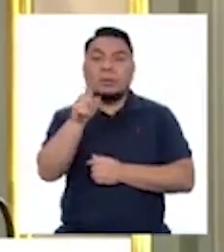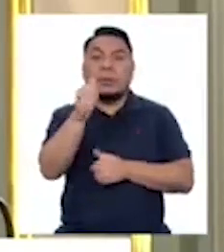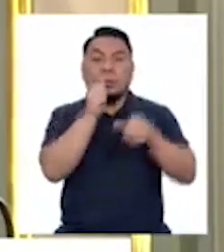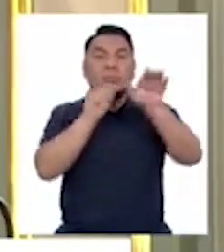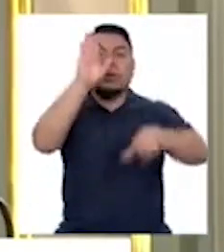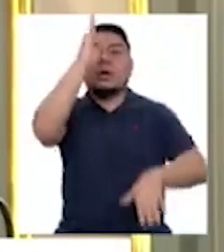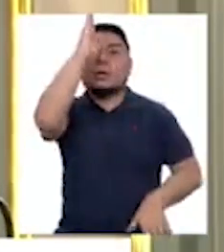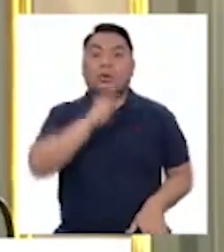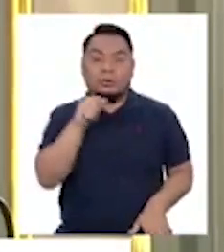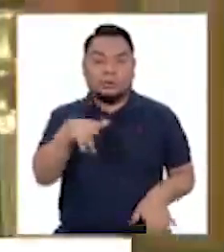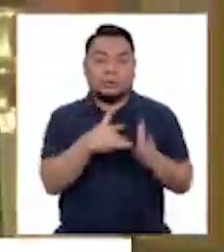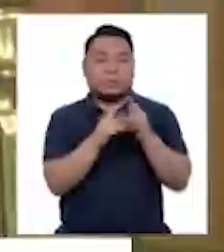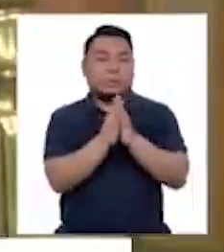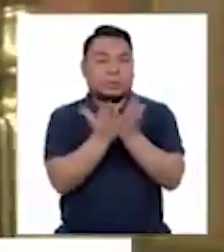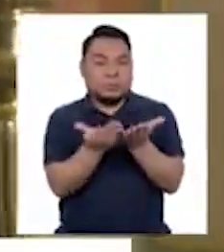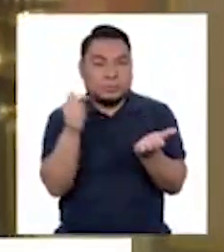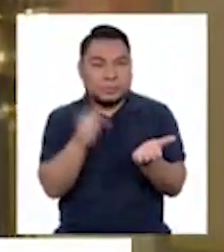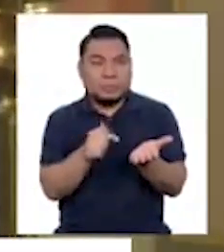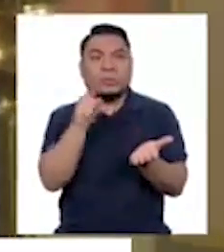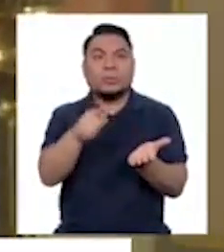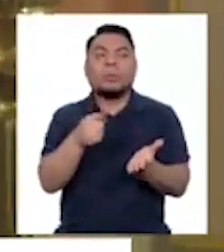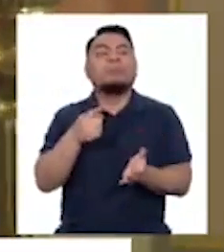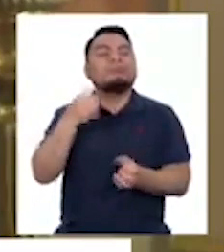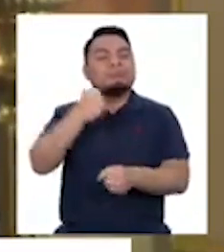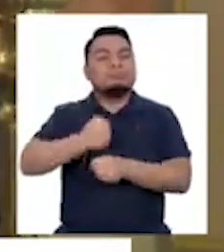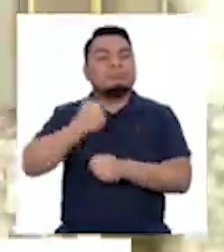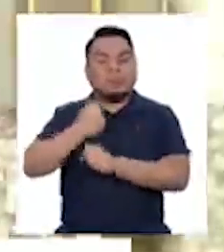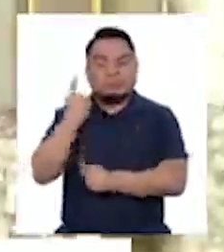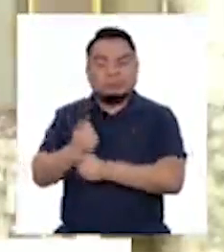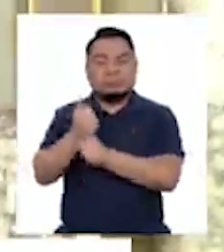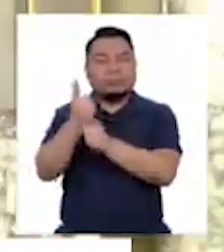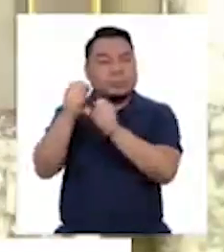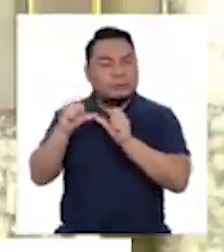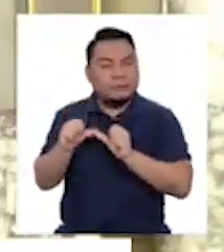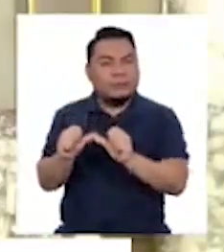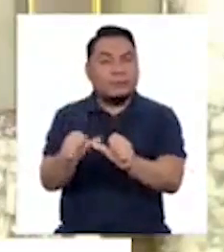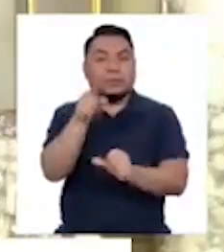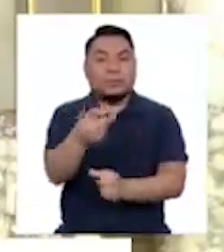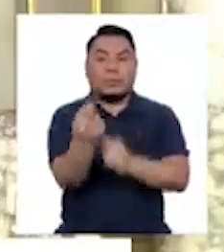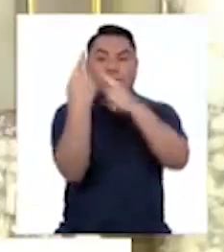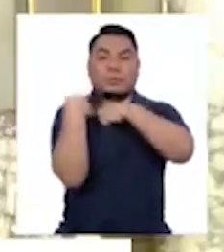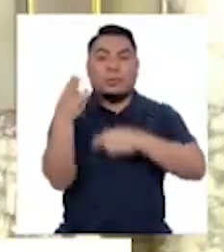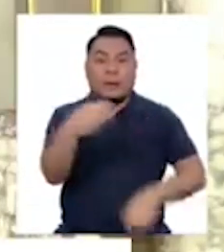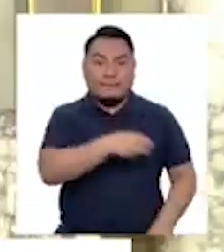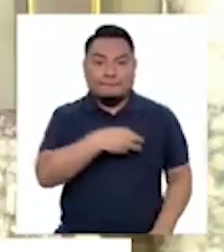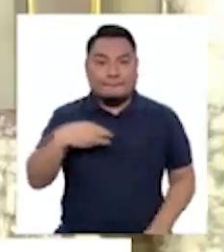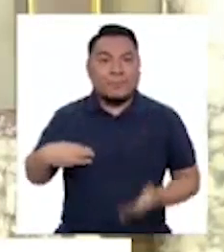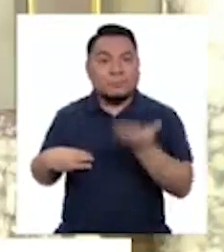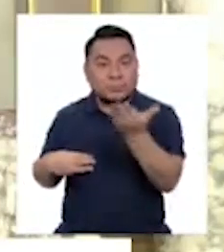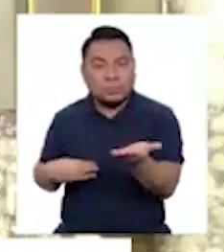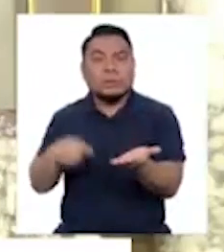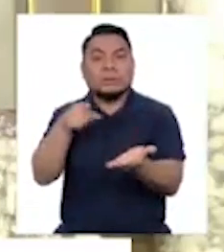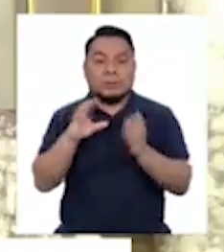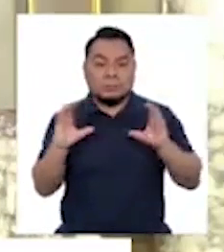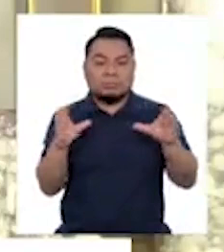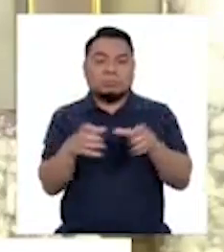por Dios y estos santos evangelios desempeñar leal y fielmente el cargo de ministro de Estado en